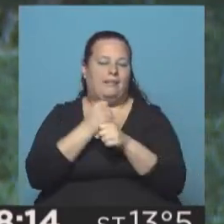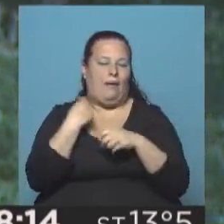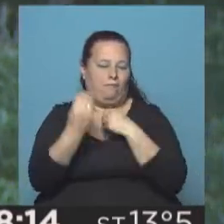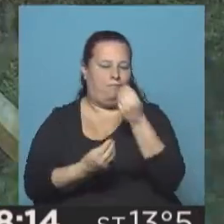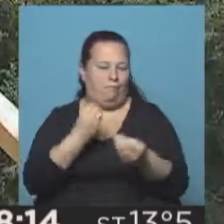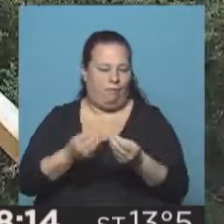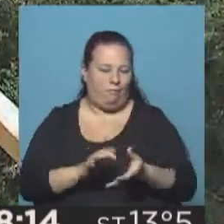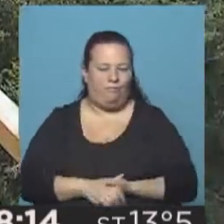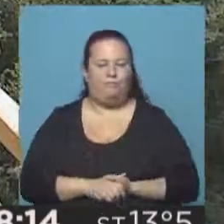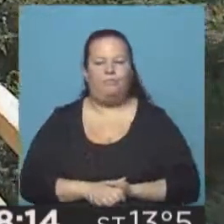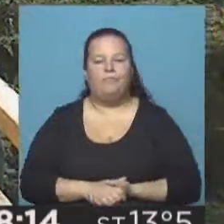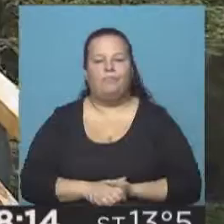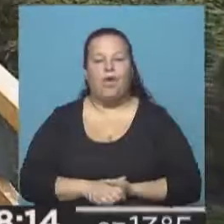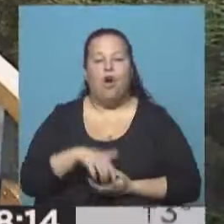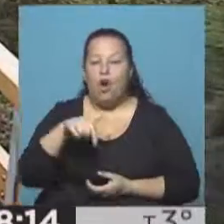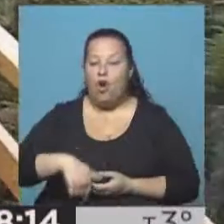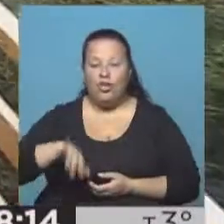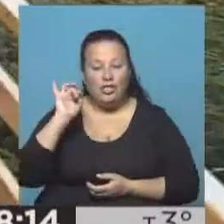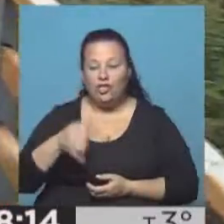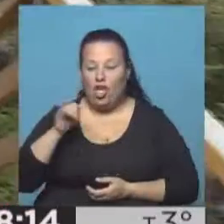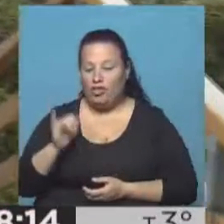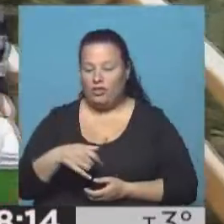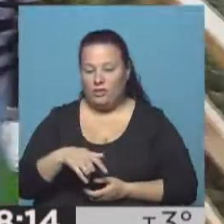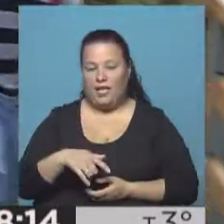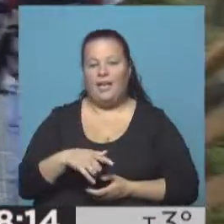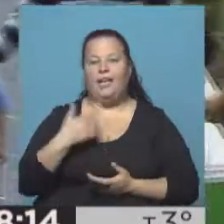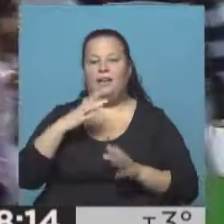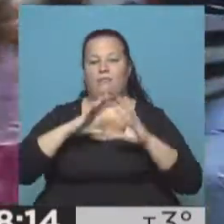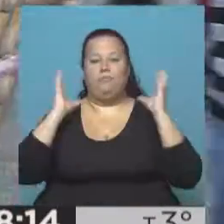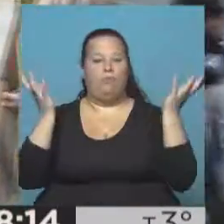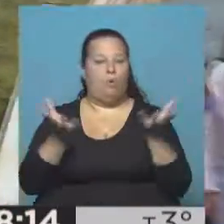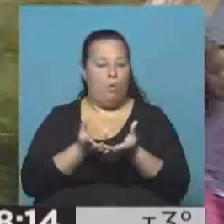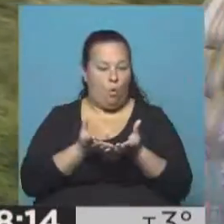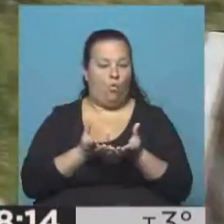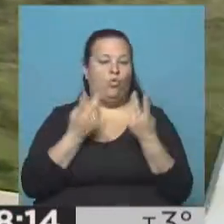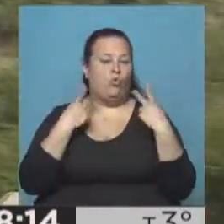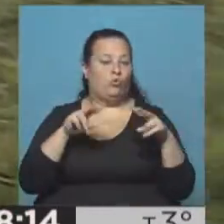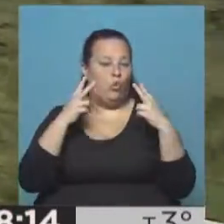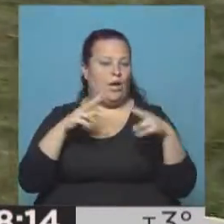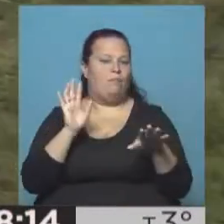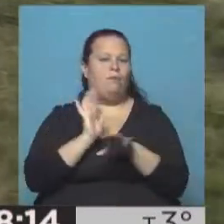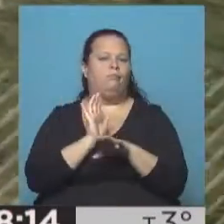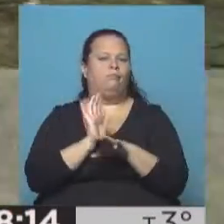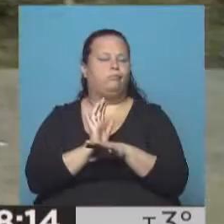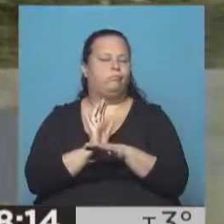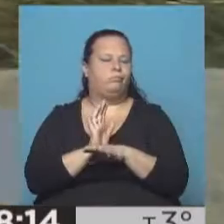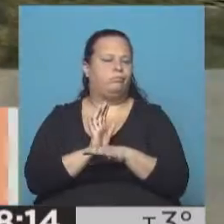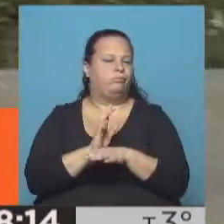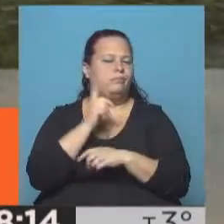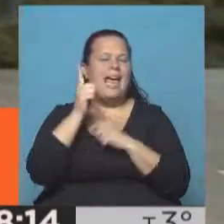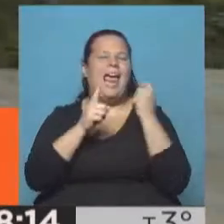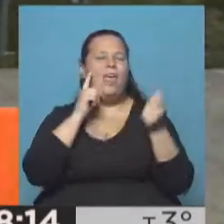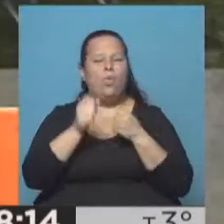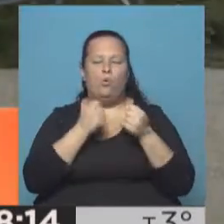trabajo. Hoy más que nunca, con la globalización del mundo, el turismo ha pasado a ser una